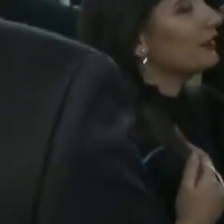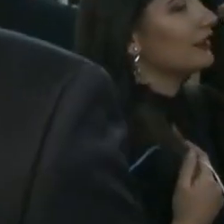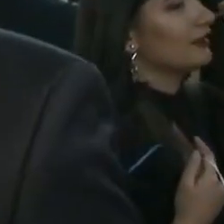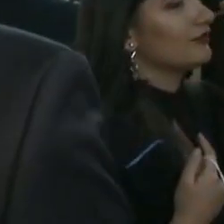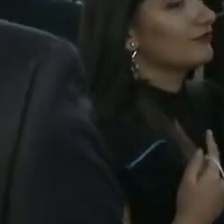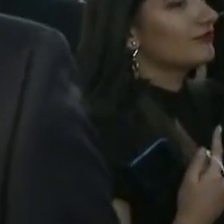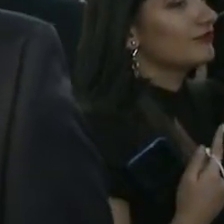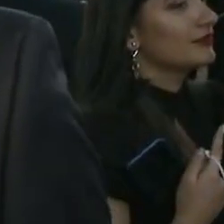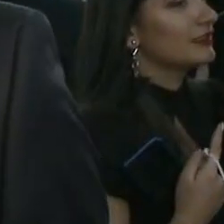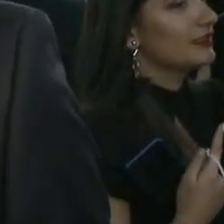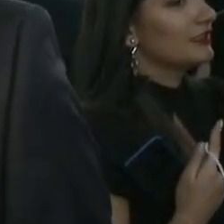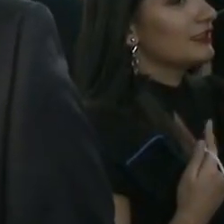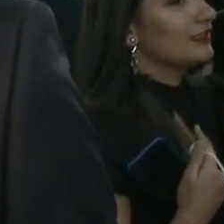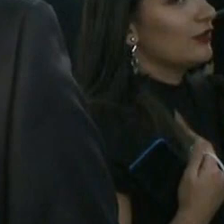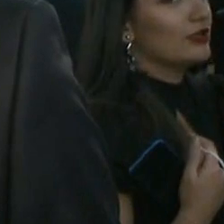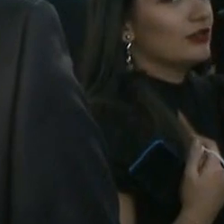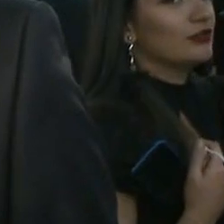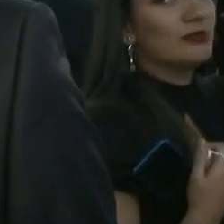apoyar al PAC para